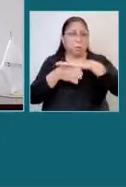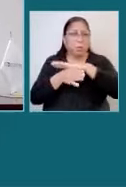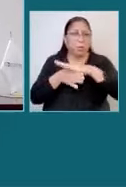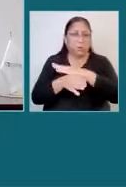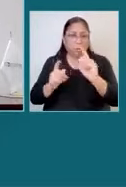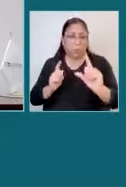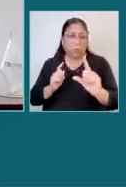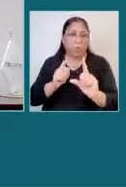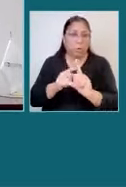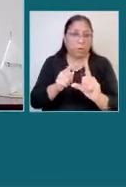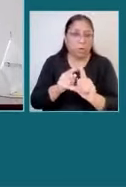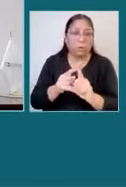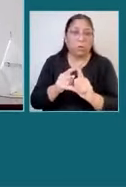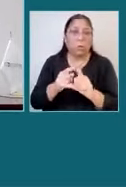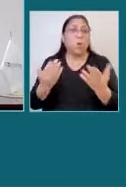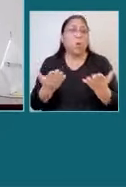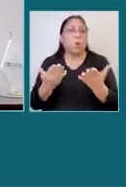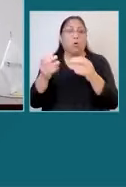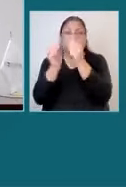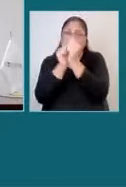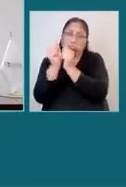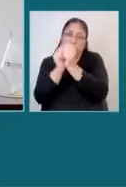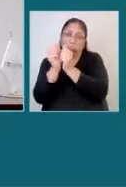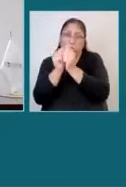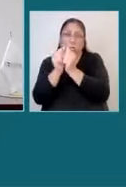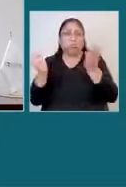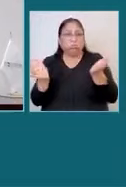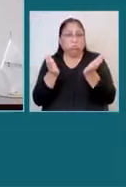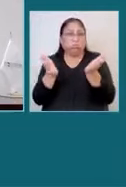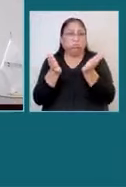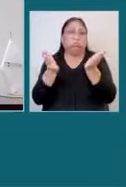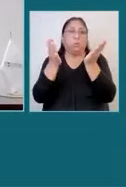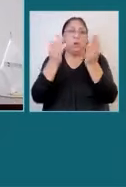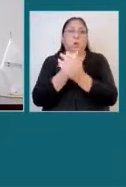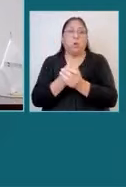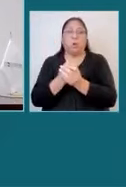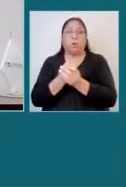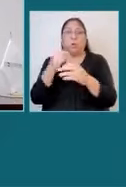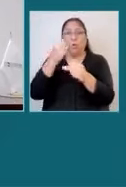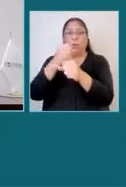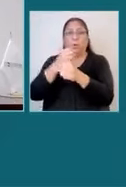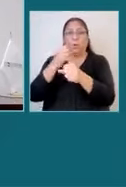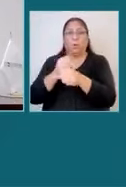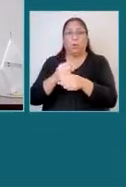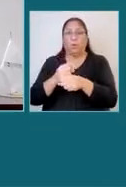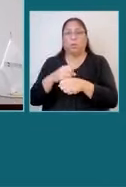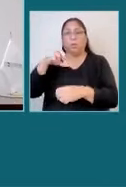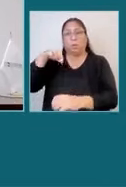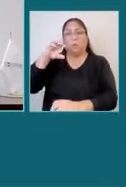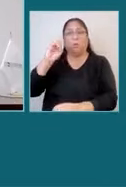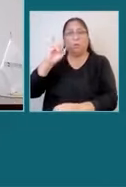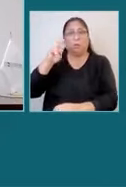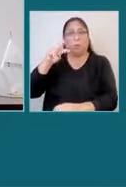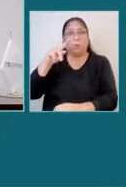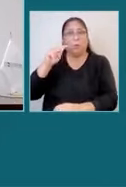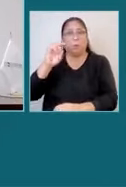a través de los concursos que se promueve con los operadores de ProInnovate y el